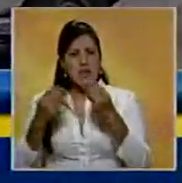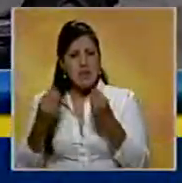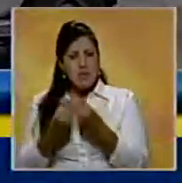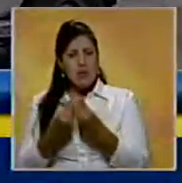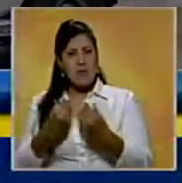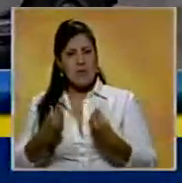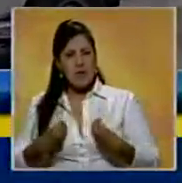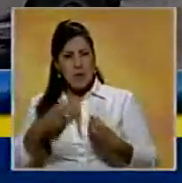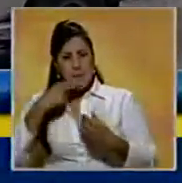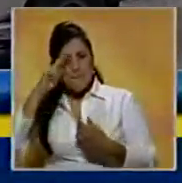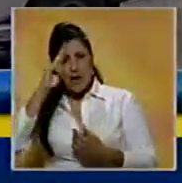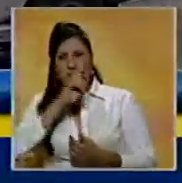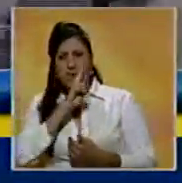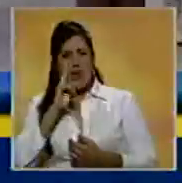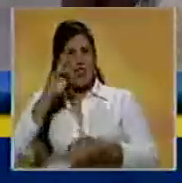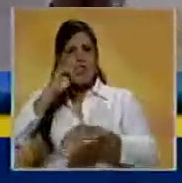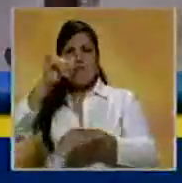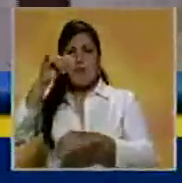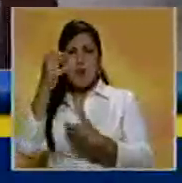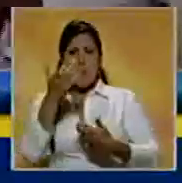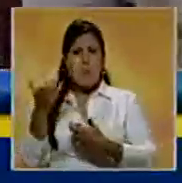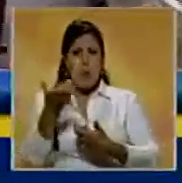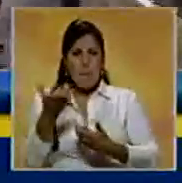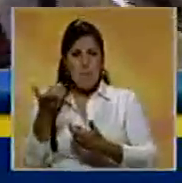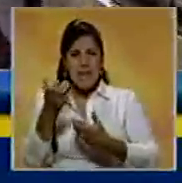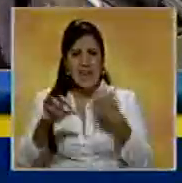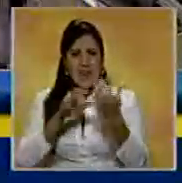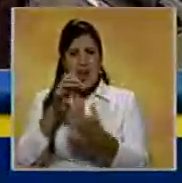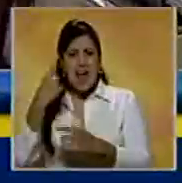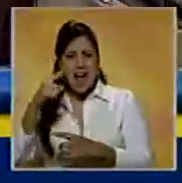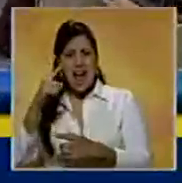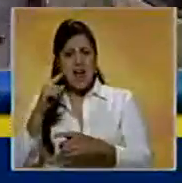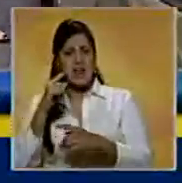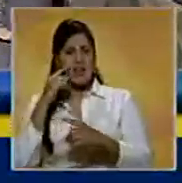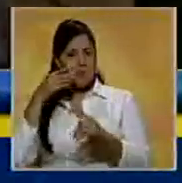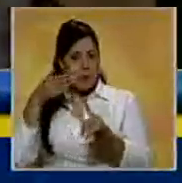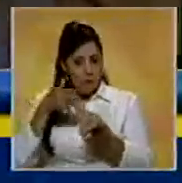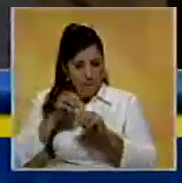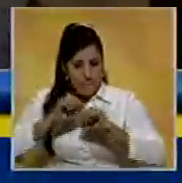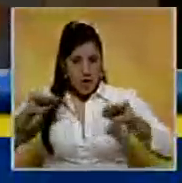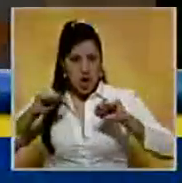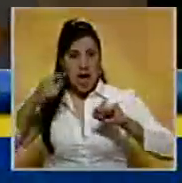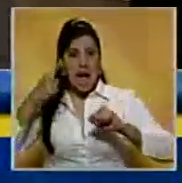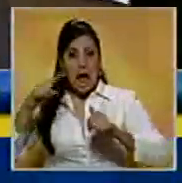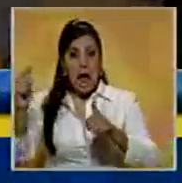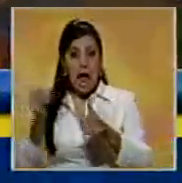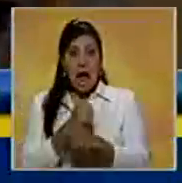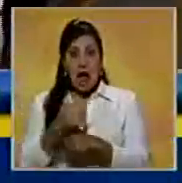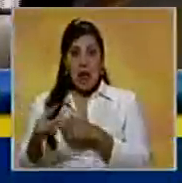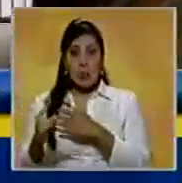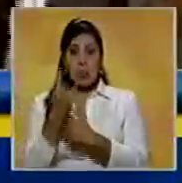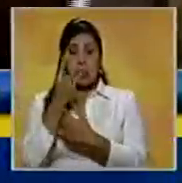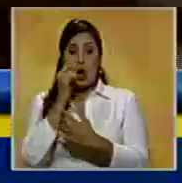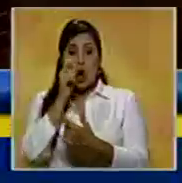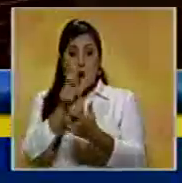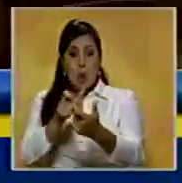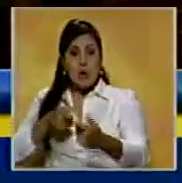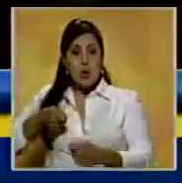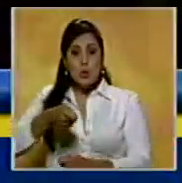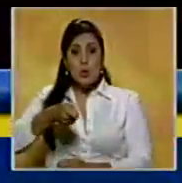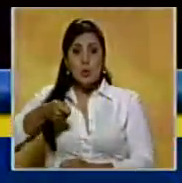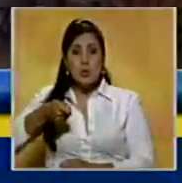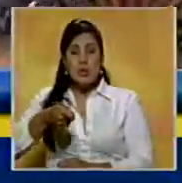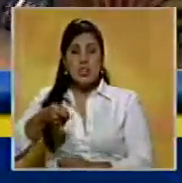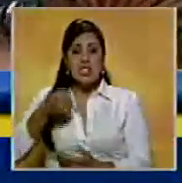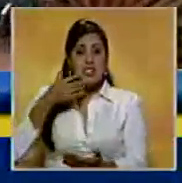padres por lo que alertaron a los bomberos sobre la emergencia y al irrumpir en la vivienda fue hallado el cuerpo sin vida con varias puñaladas